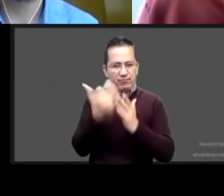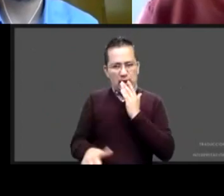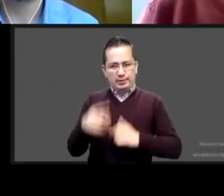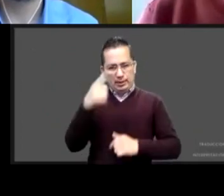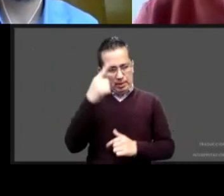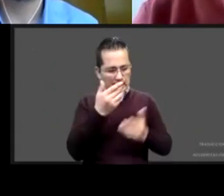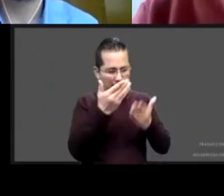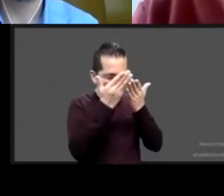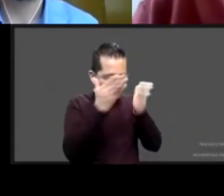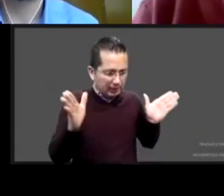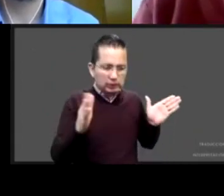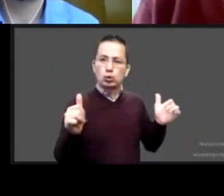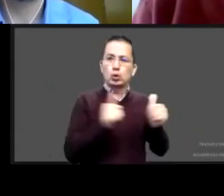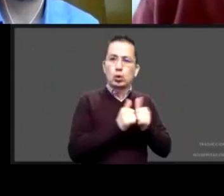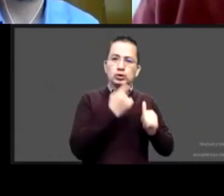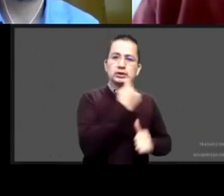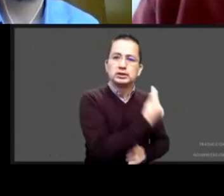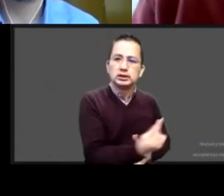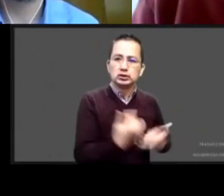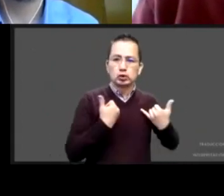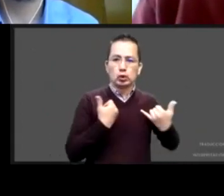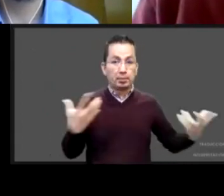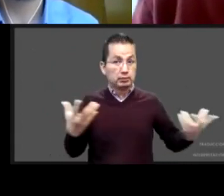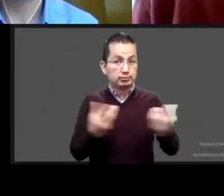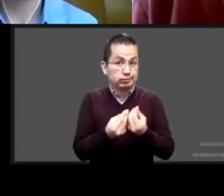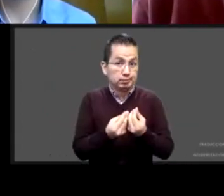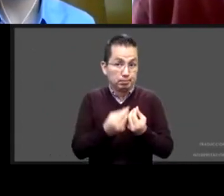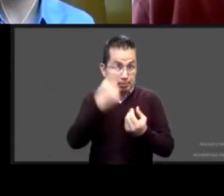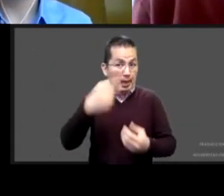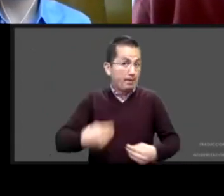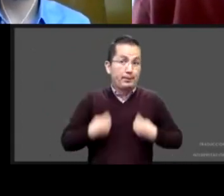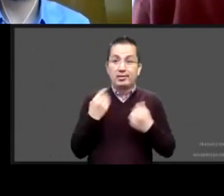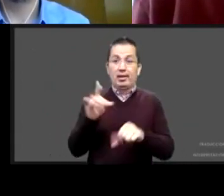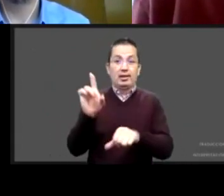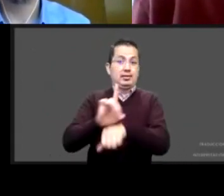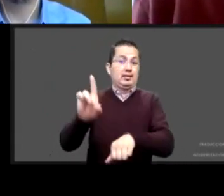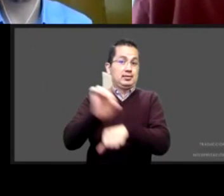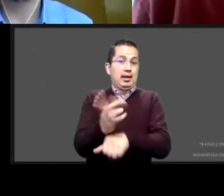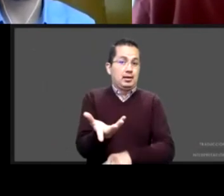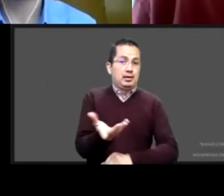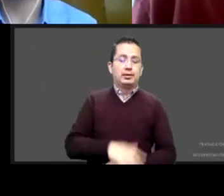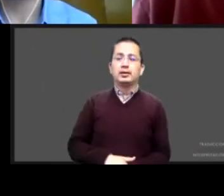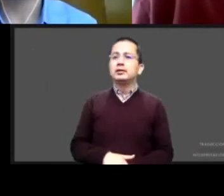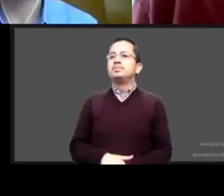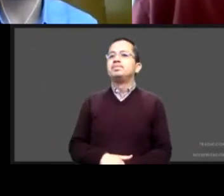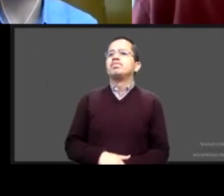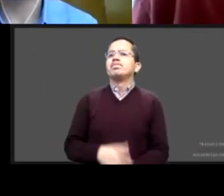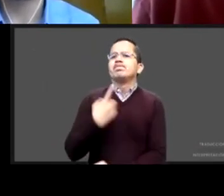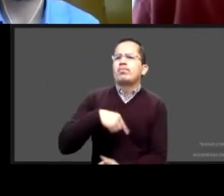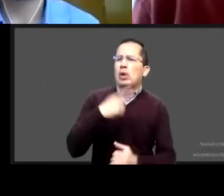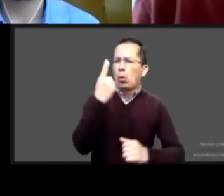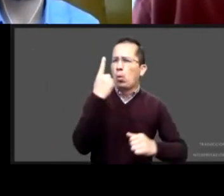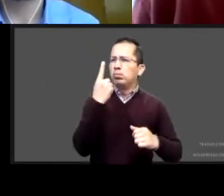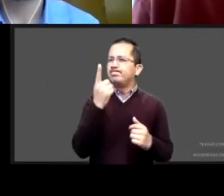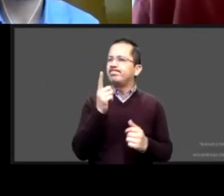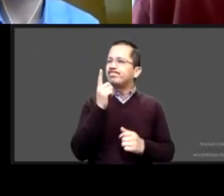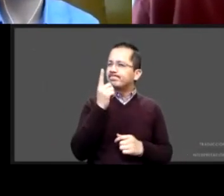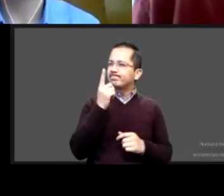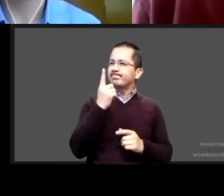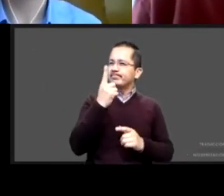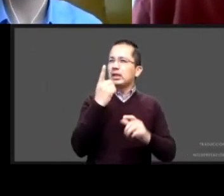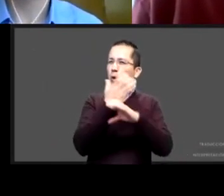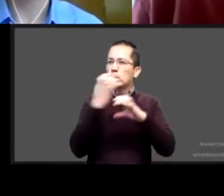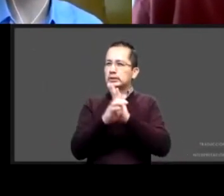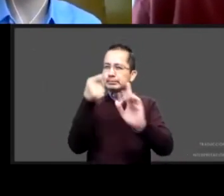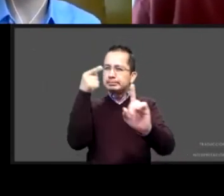el desafío justamente de nuestros estados es poder ver a nuestra niñez y adolescencia,